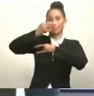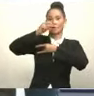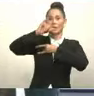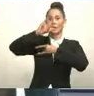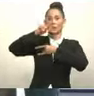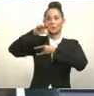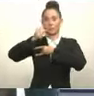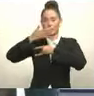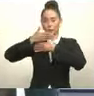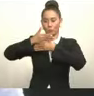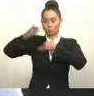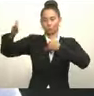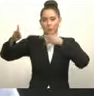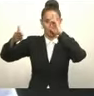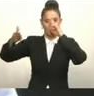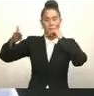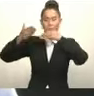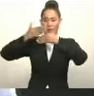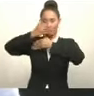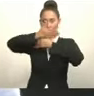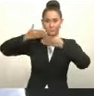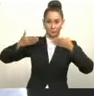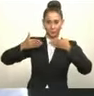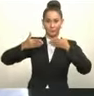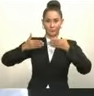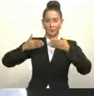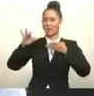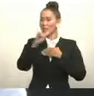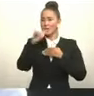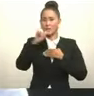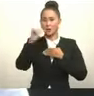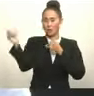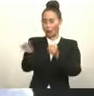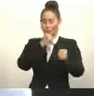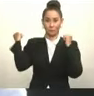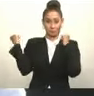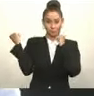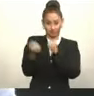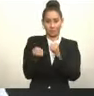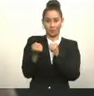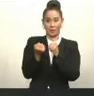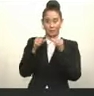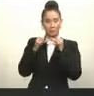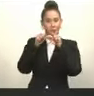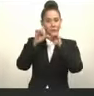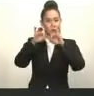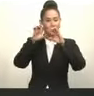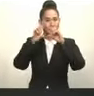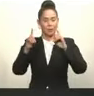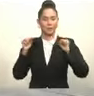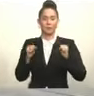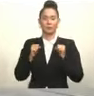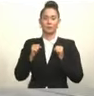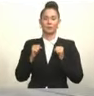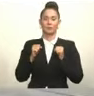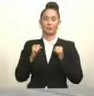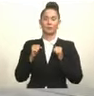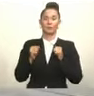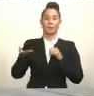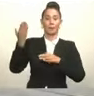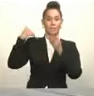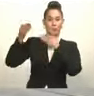de Matías Ramón Mella, la madrugada de aquel histórico 27 de febrero de 1844,